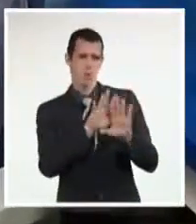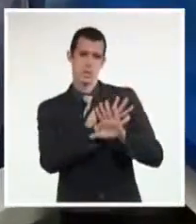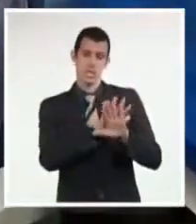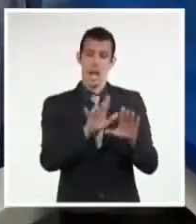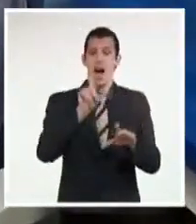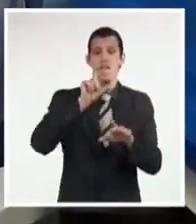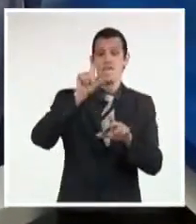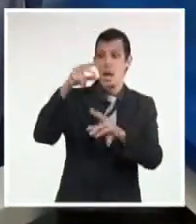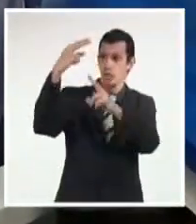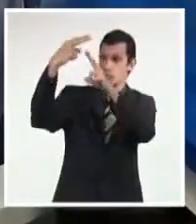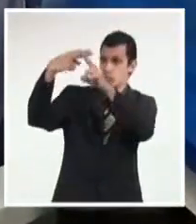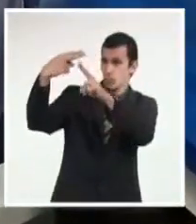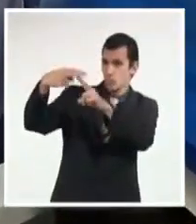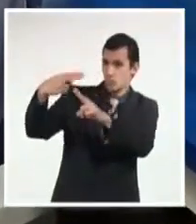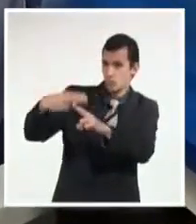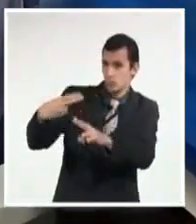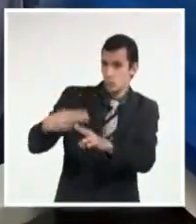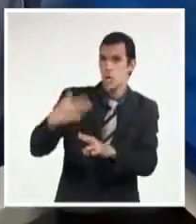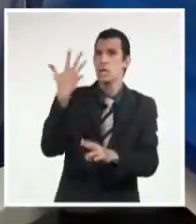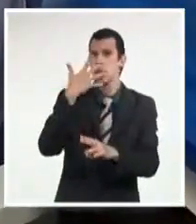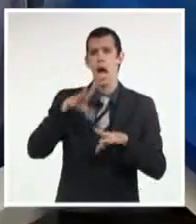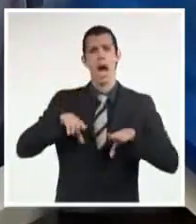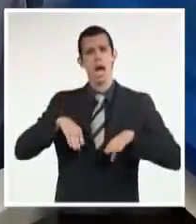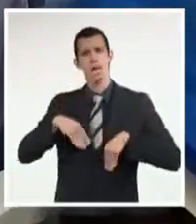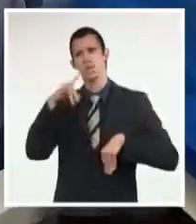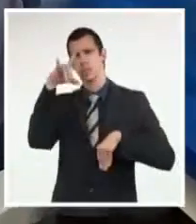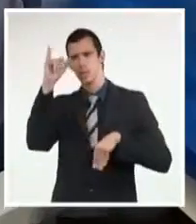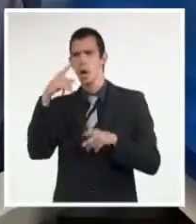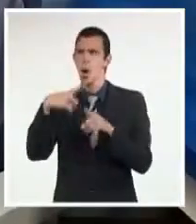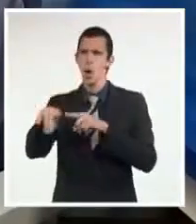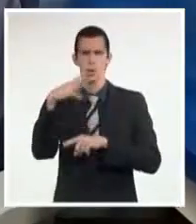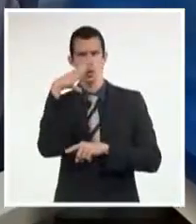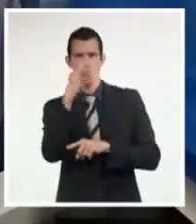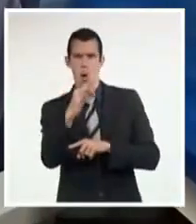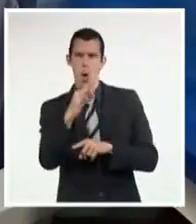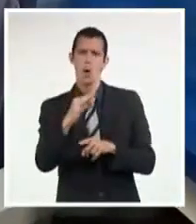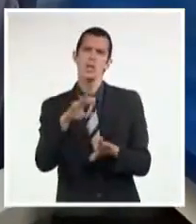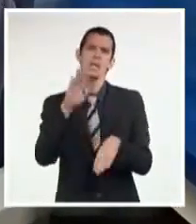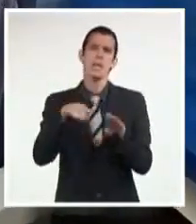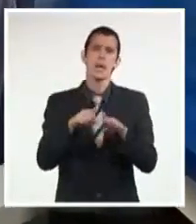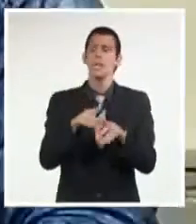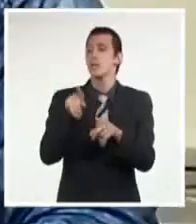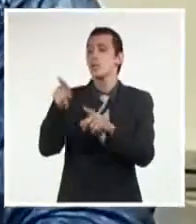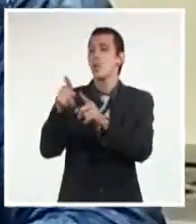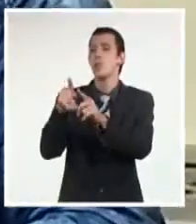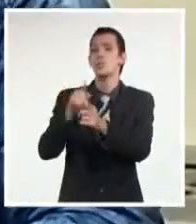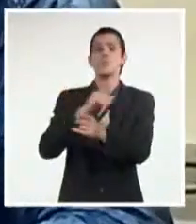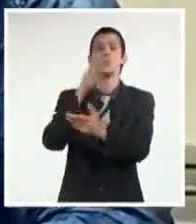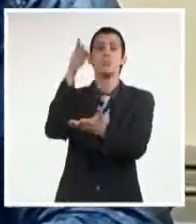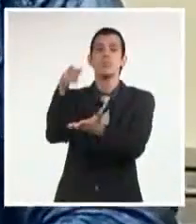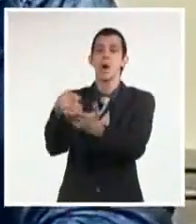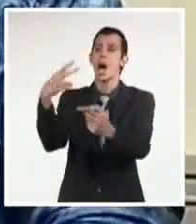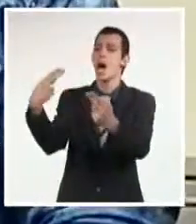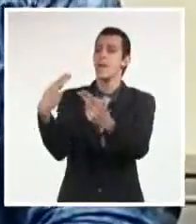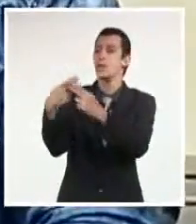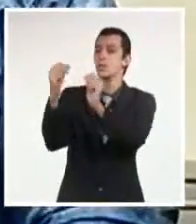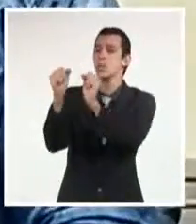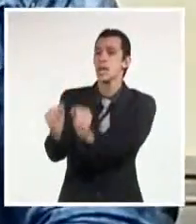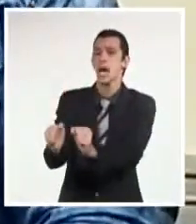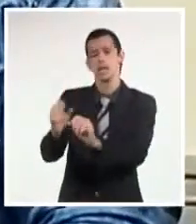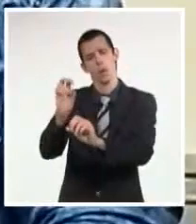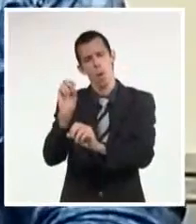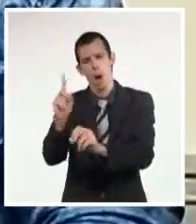la lista de los atletas que aceptaron y también aquella de los que se negaron a estar en el venidero clásico mundial la pre nómina se hará pública en el mes de enero